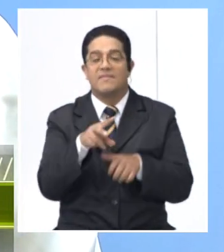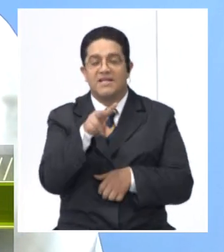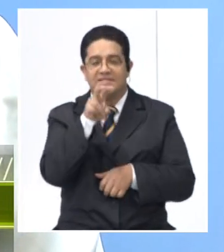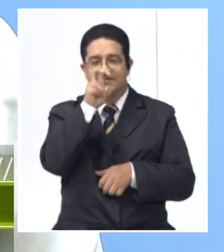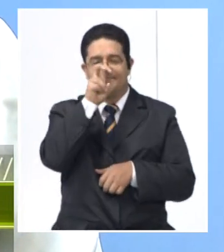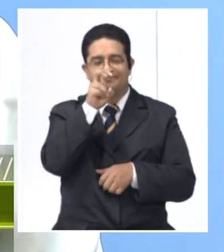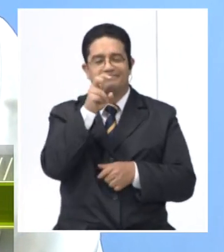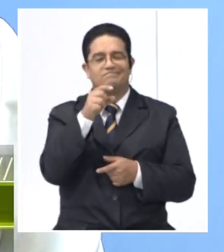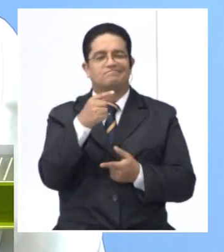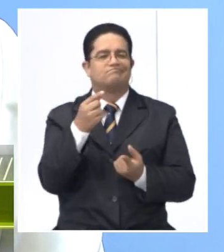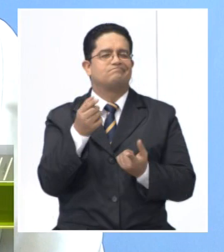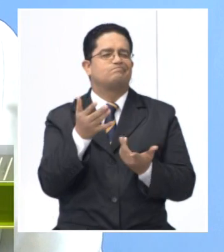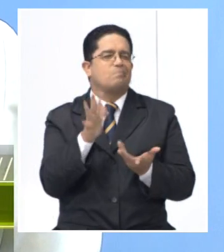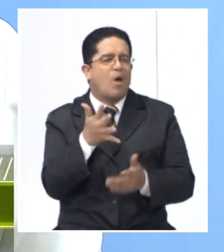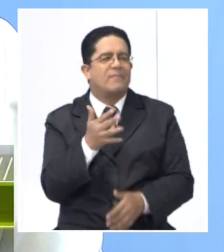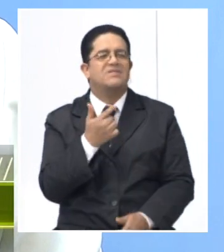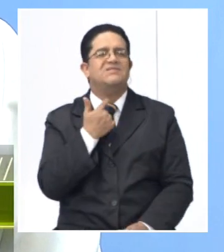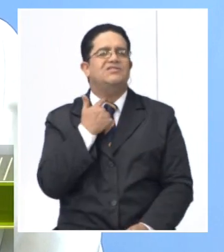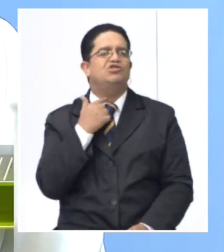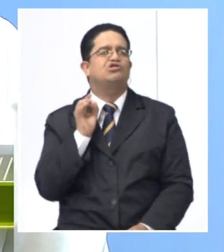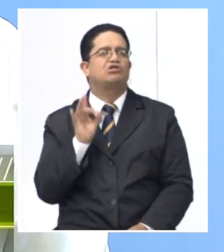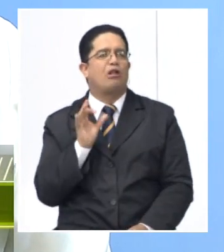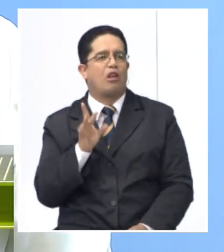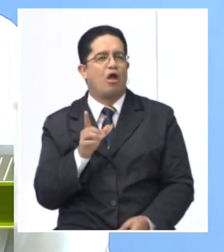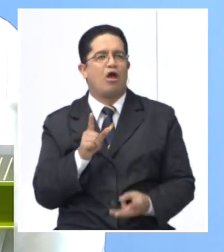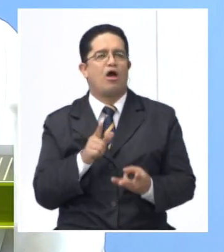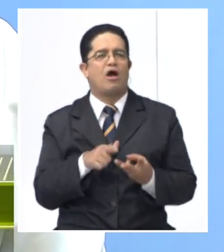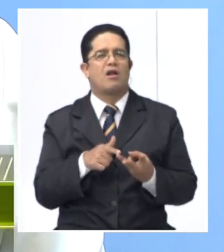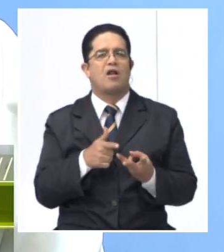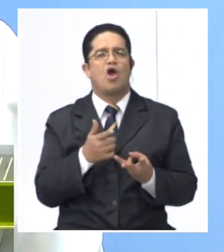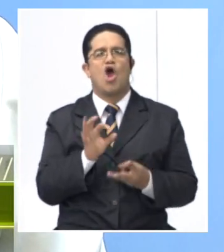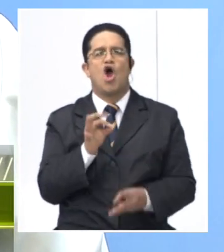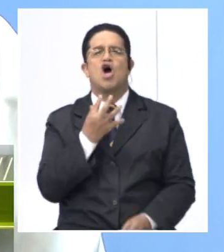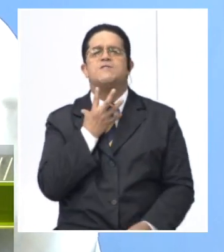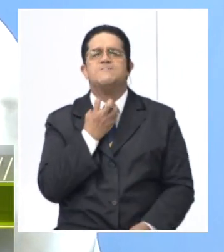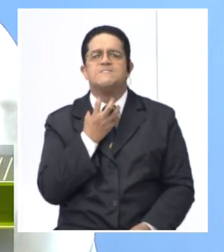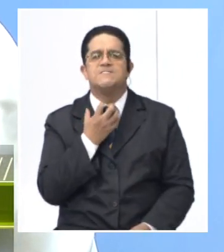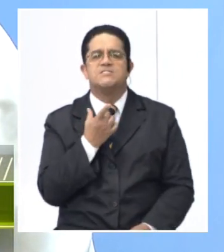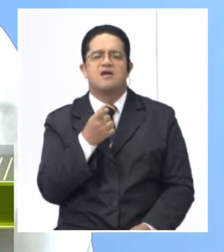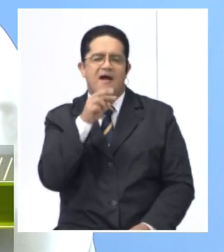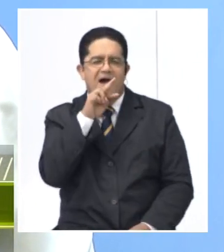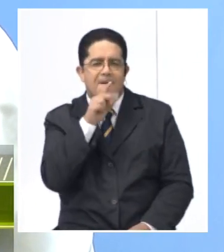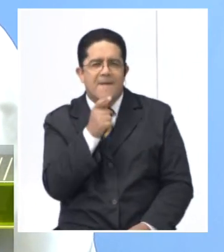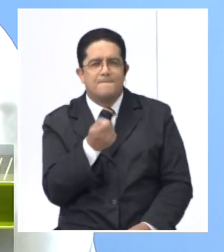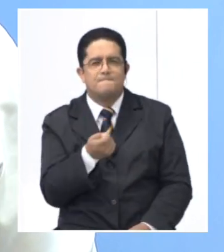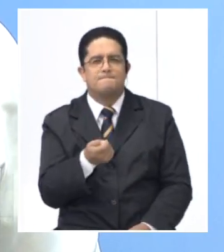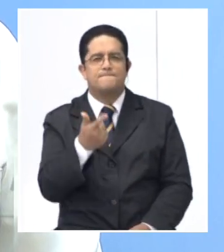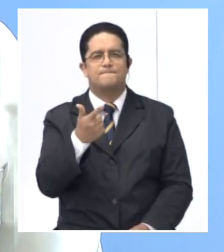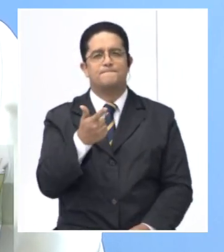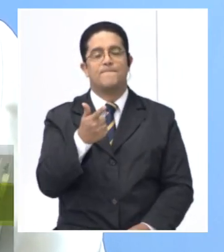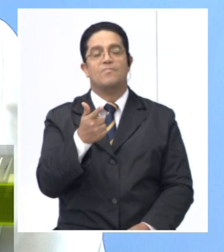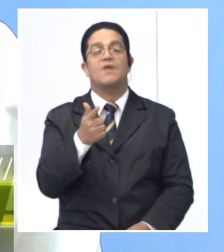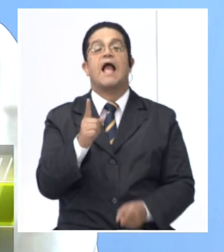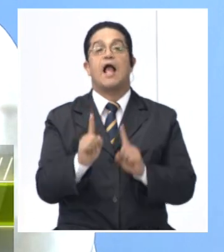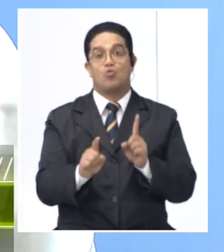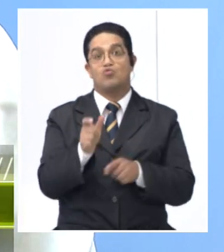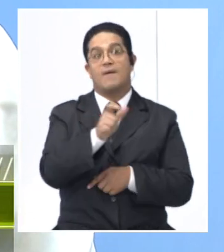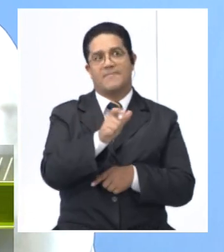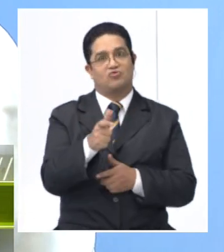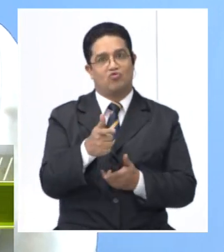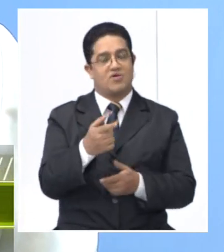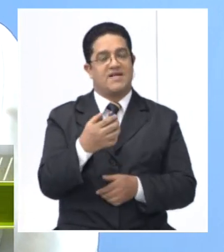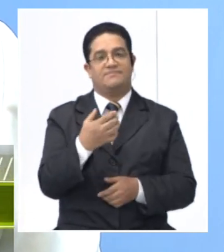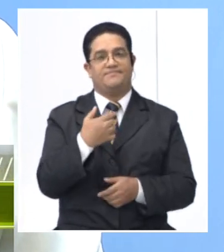tipo dolor de garganta, disfonía o ronquera, y algunos pacientes aún pueden perder el gusto